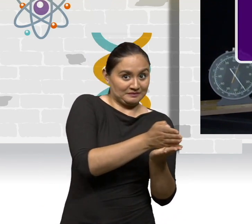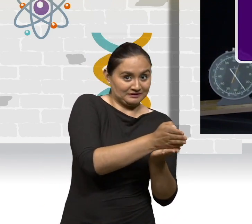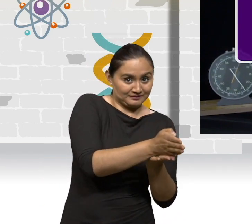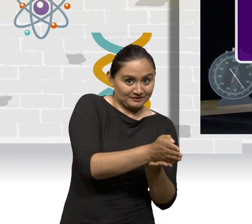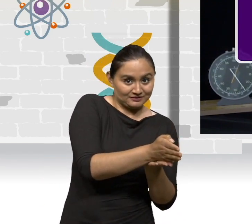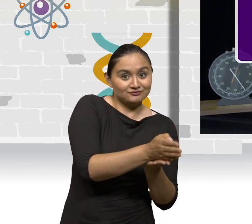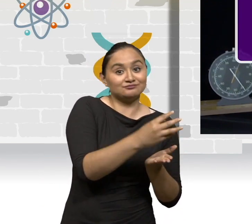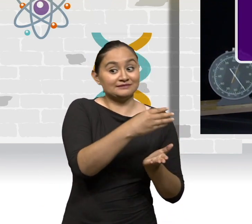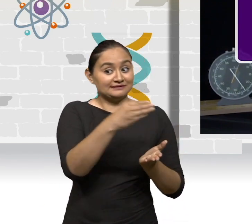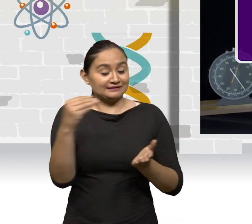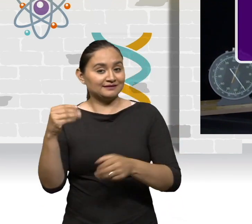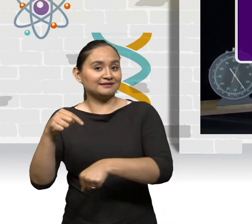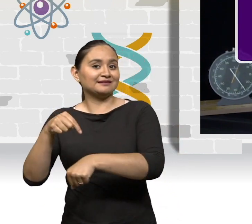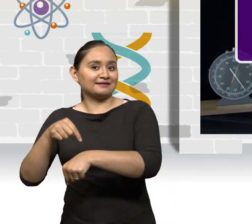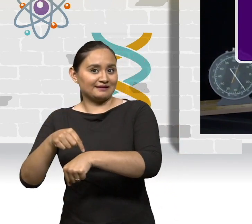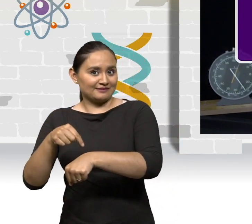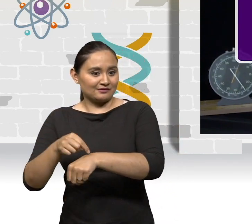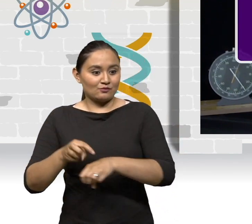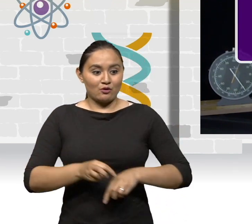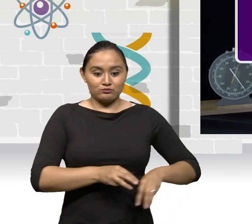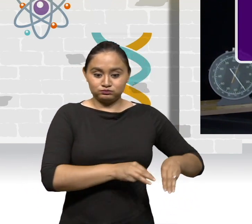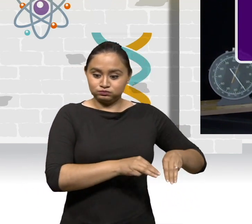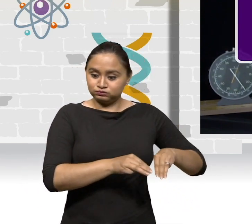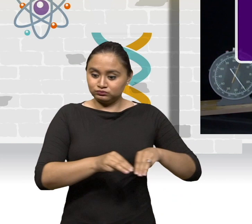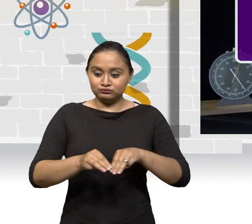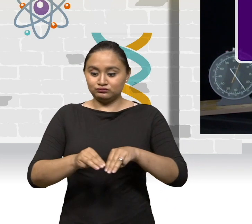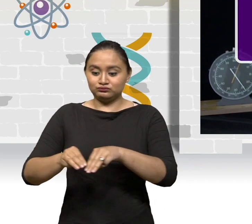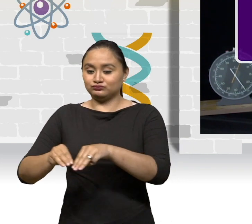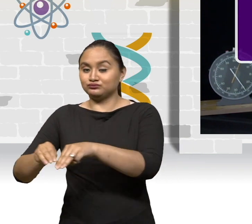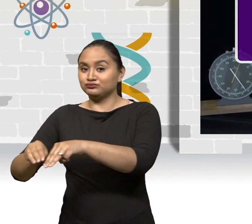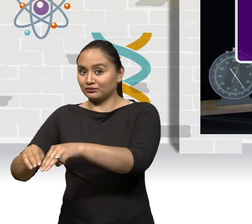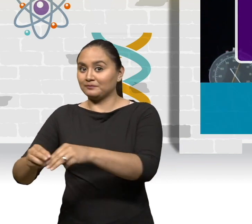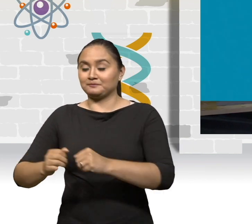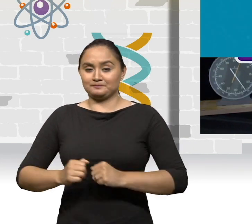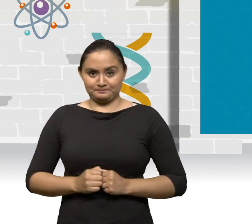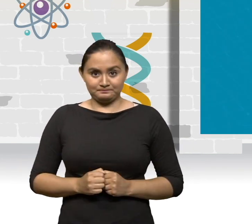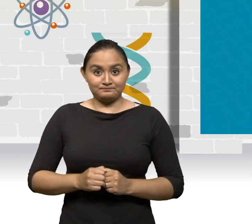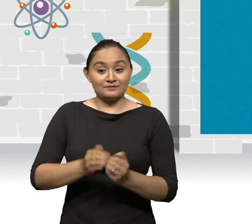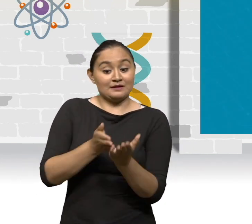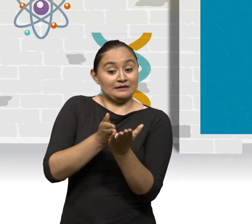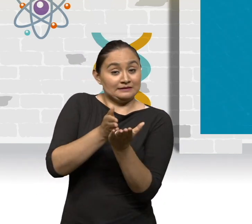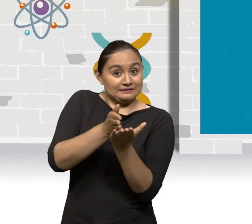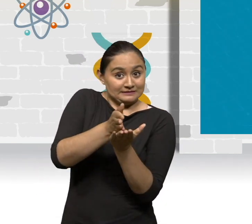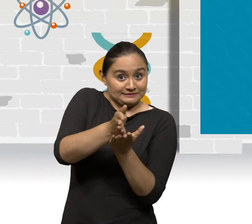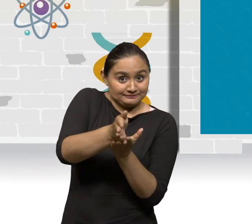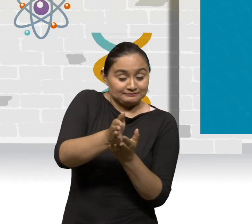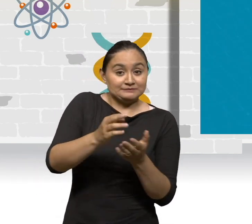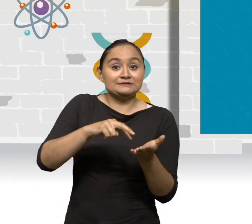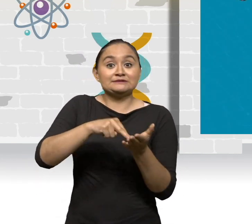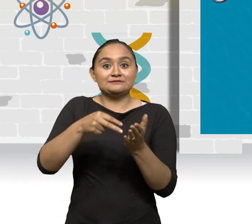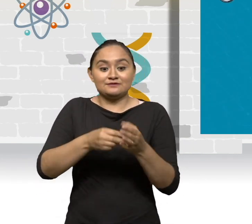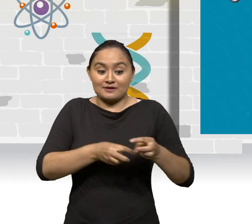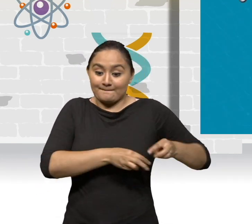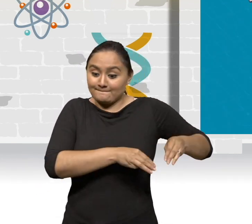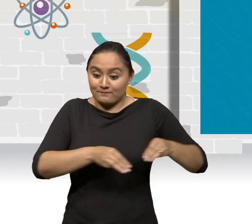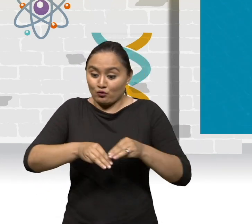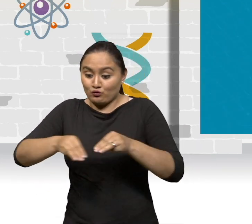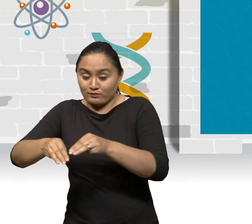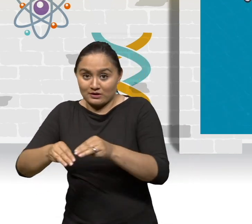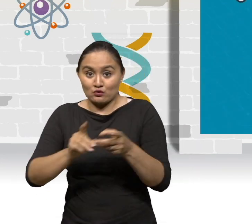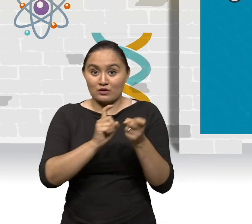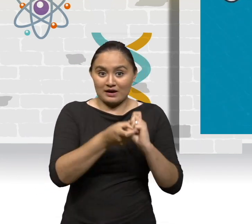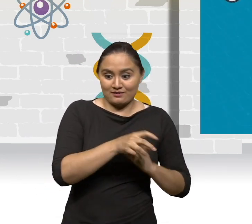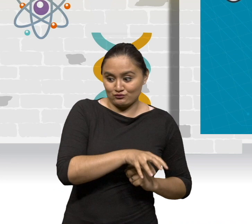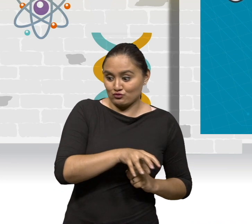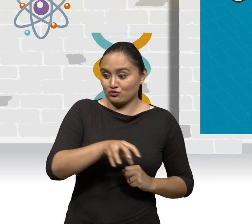desplazamiento realizado y el tiempo que el objeto tarda en realizar dicho desplazamiento. Desplazarse significa cambiar de ubicación de un lugar